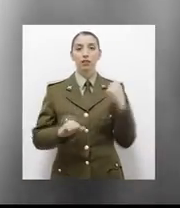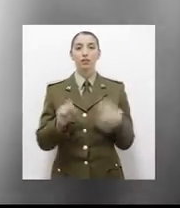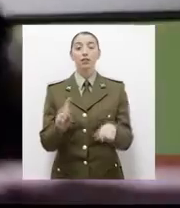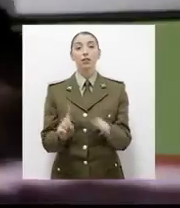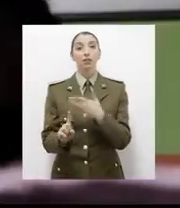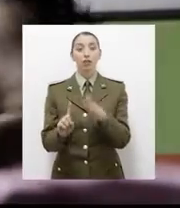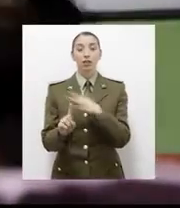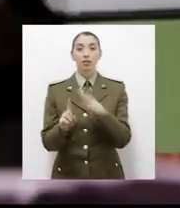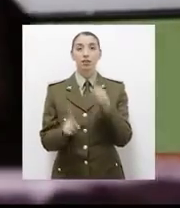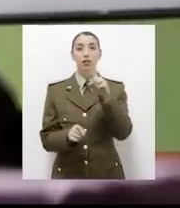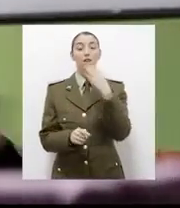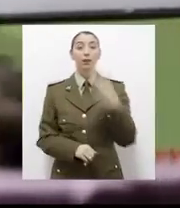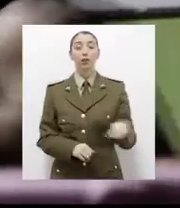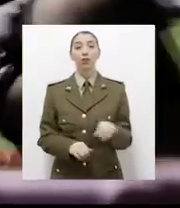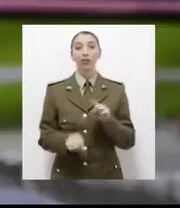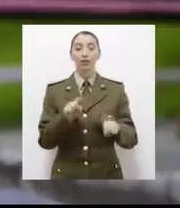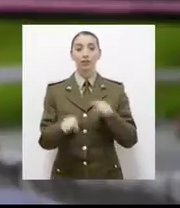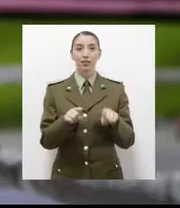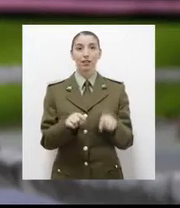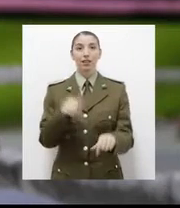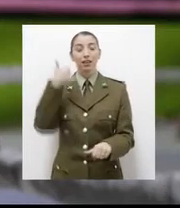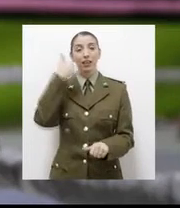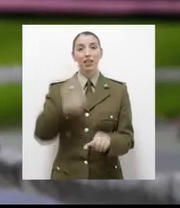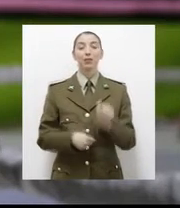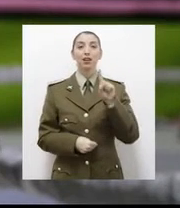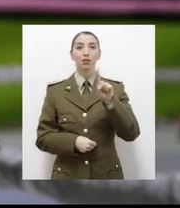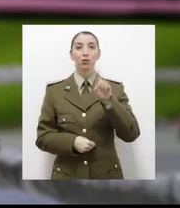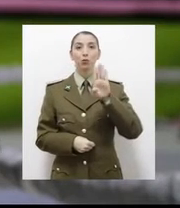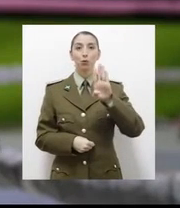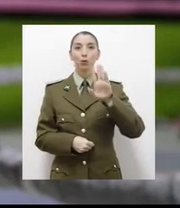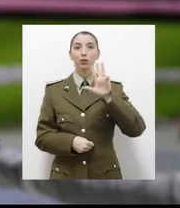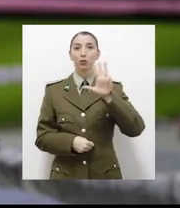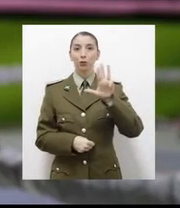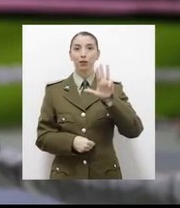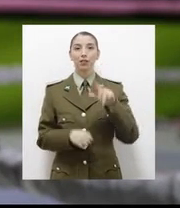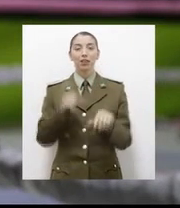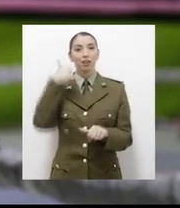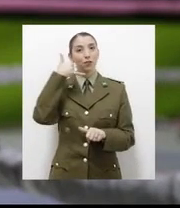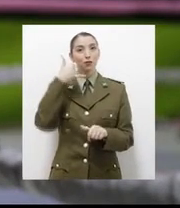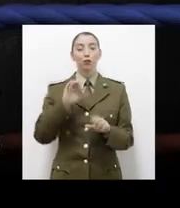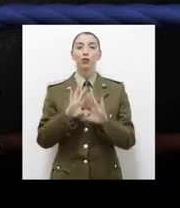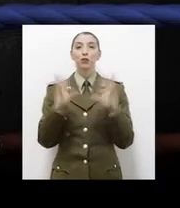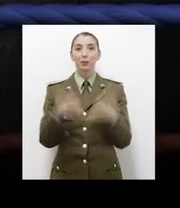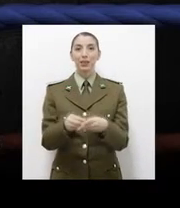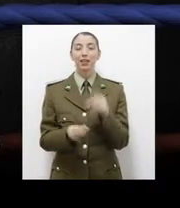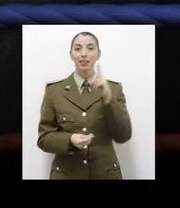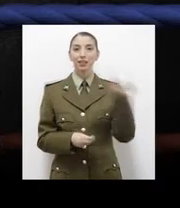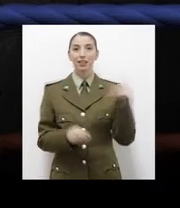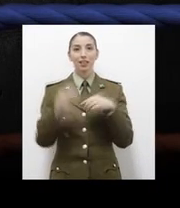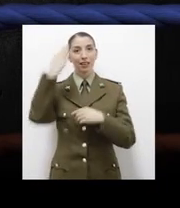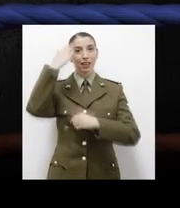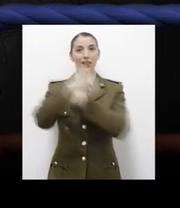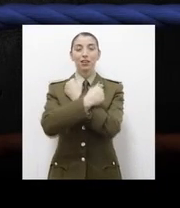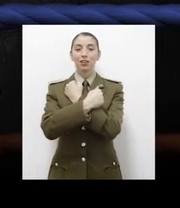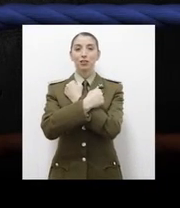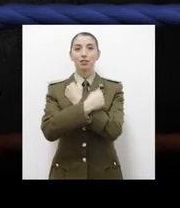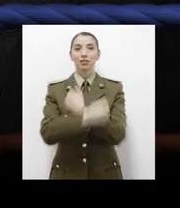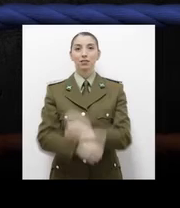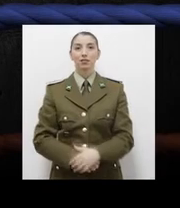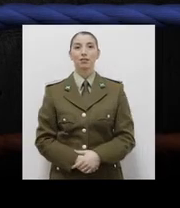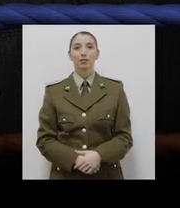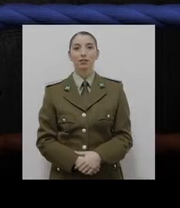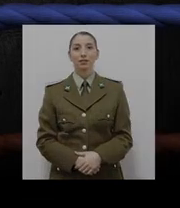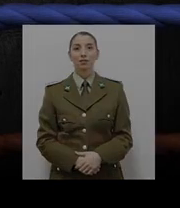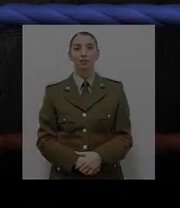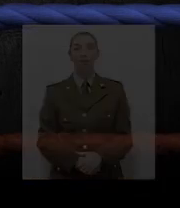para allá. Si sufres de violencia, tu mejor defensa es llamar al 149 Fono Familia de Carabineros.